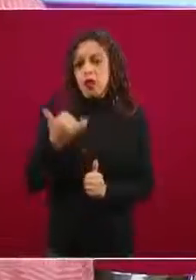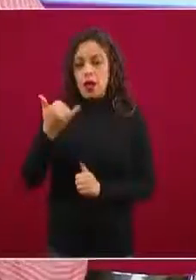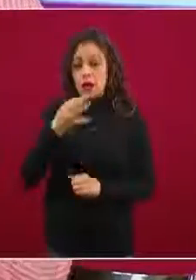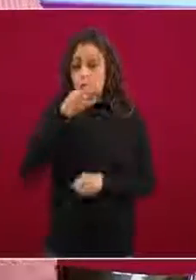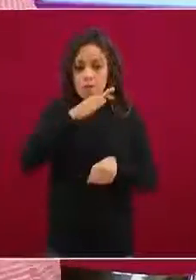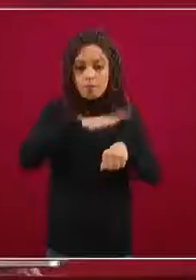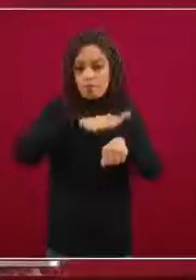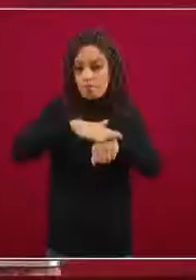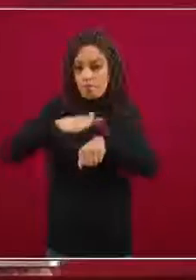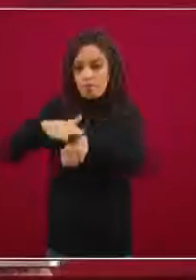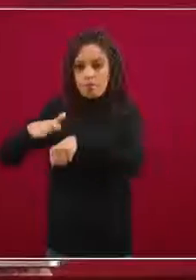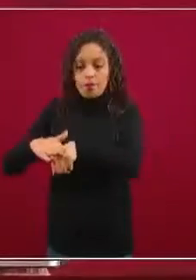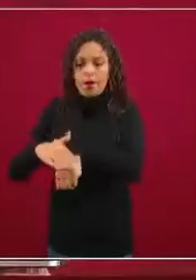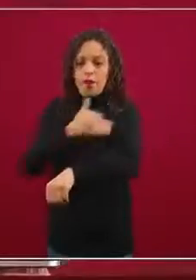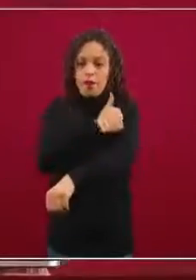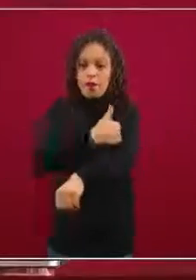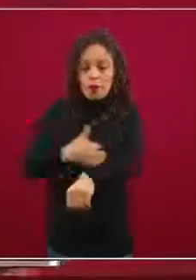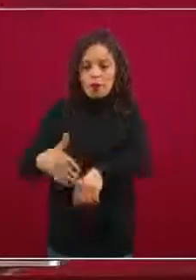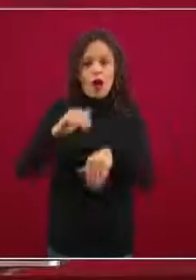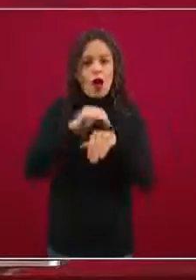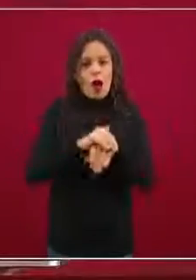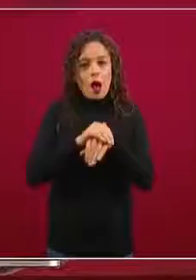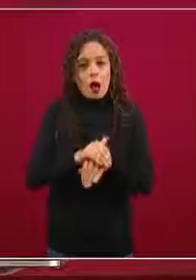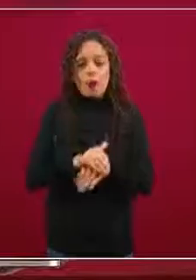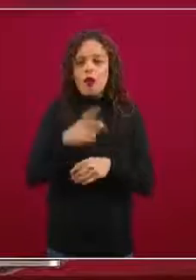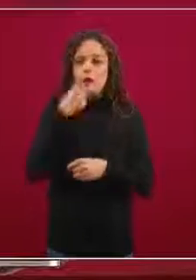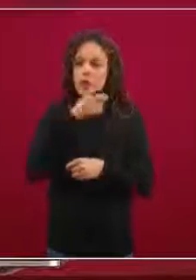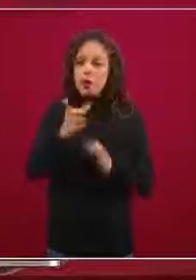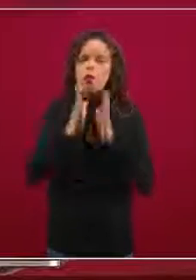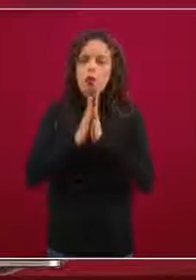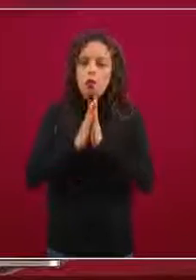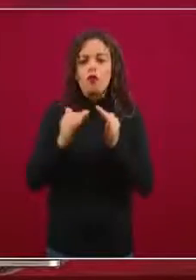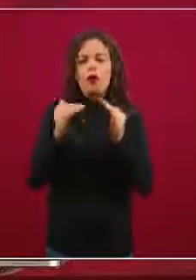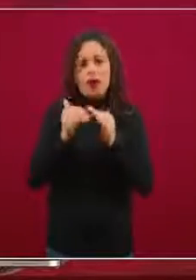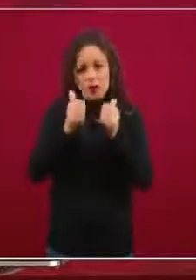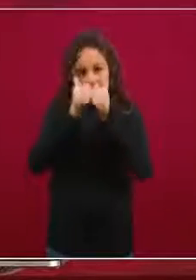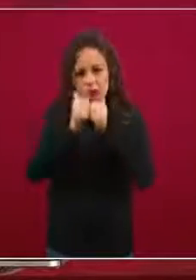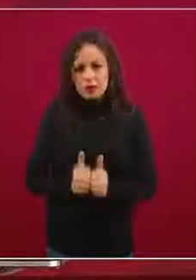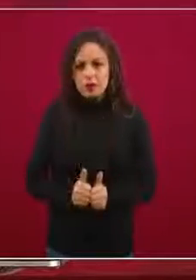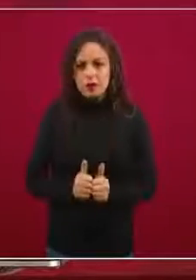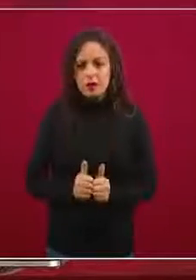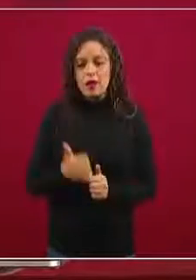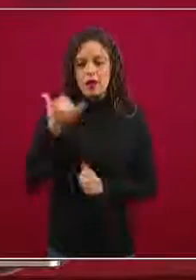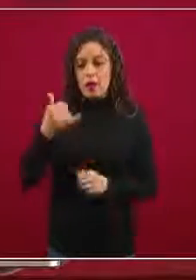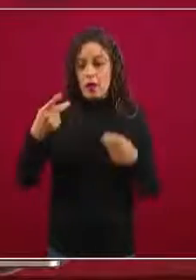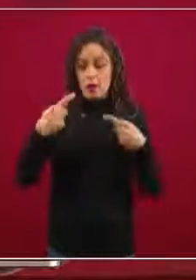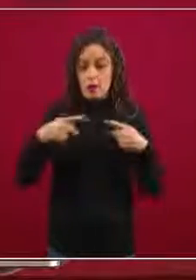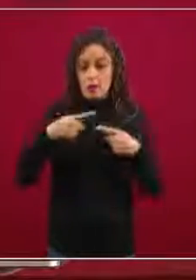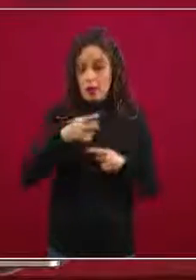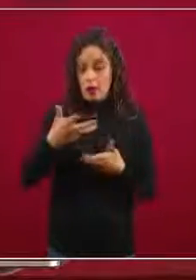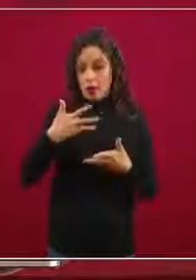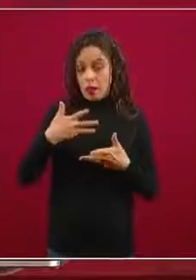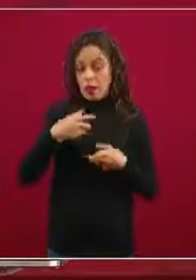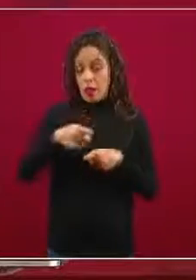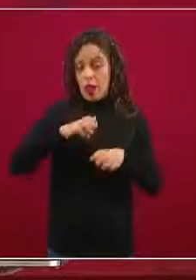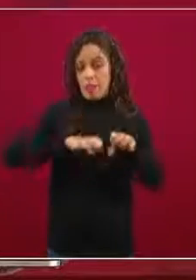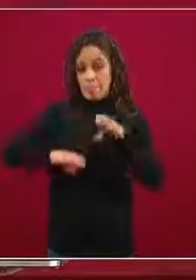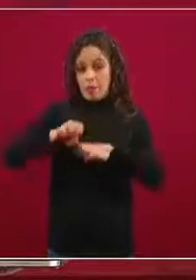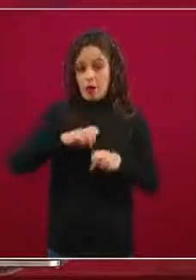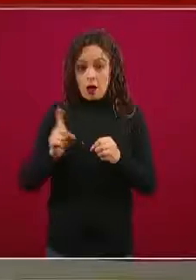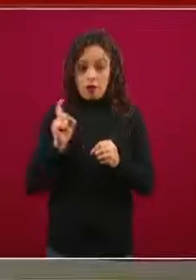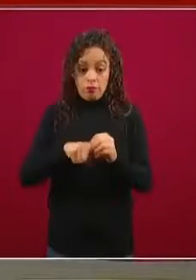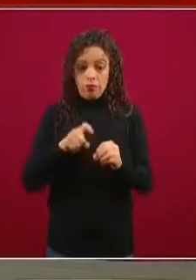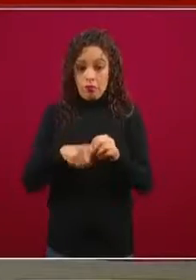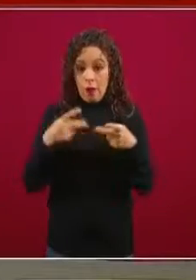familiares, quédate en casa, también de las personas que emplean a otros, sobre todo las empresas que